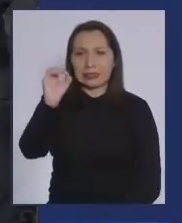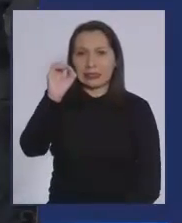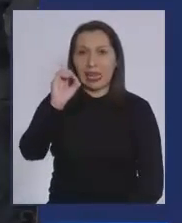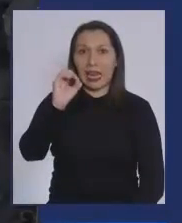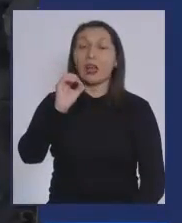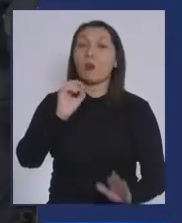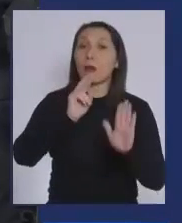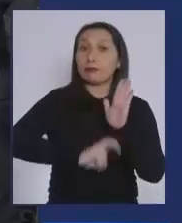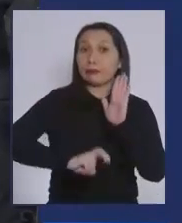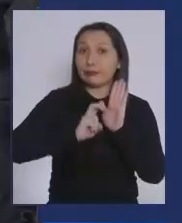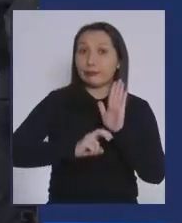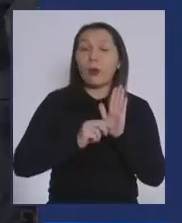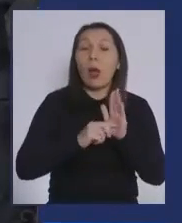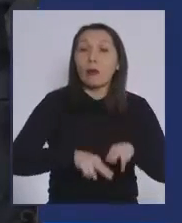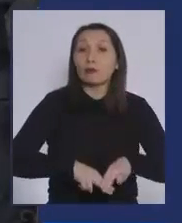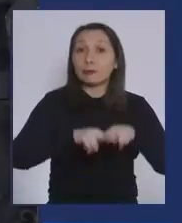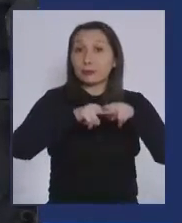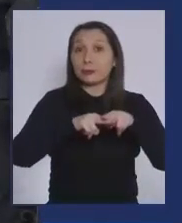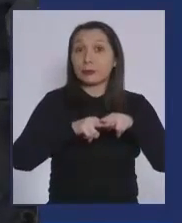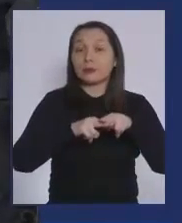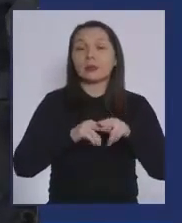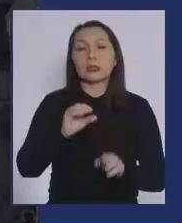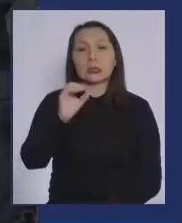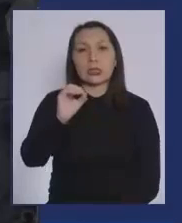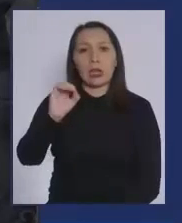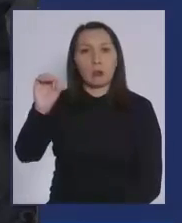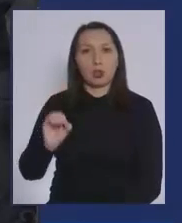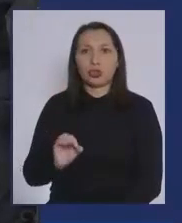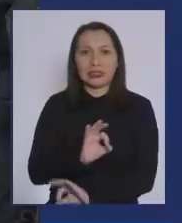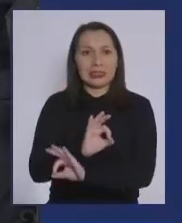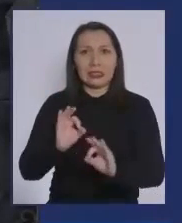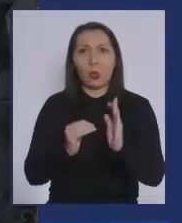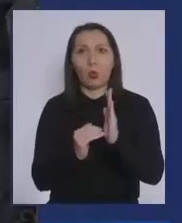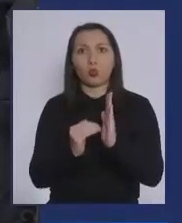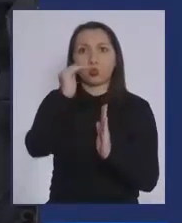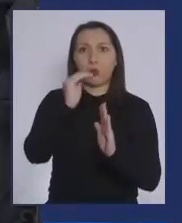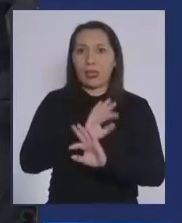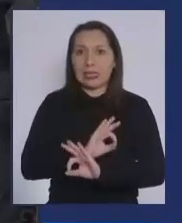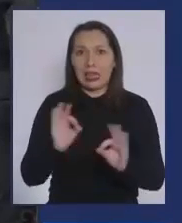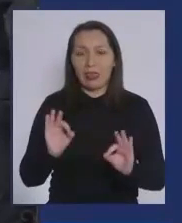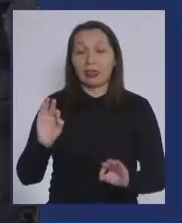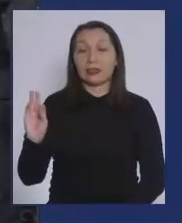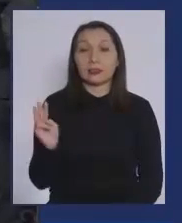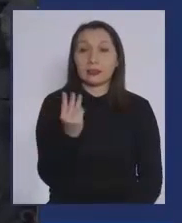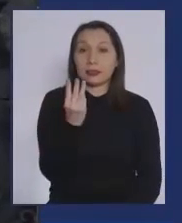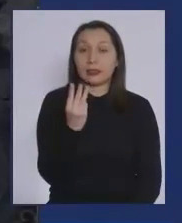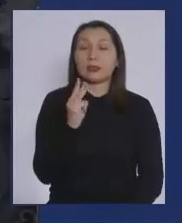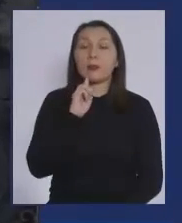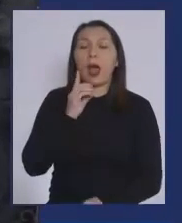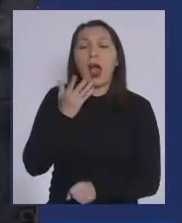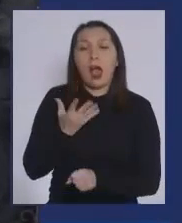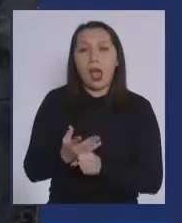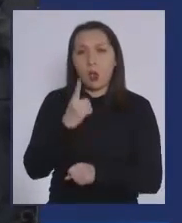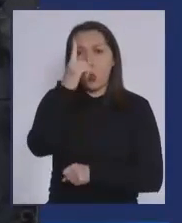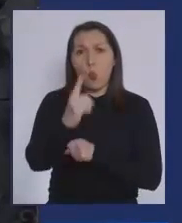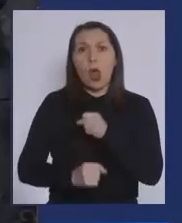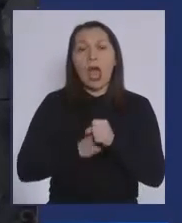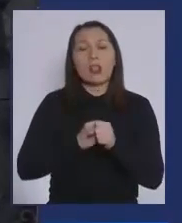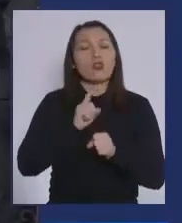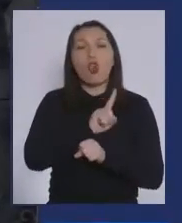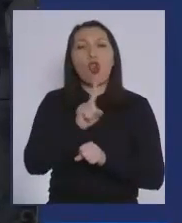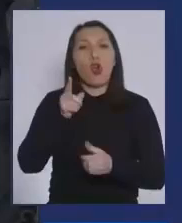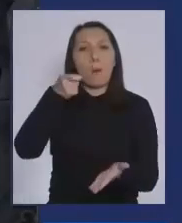interés de este préstamo va a ser igual a cero por ciento real tercero porque tendrá un año de gracia